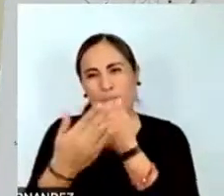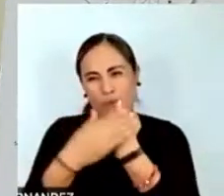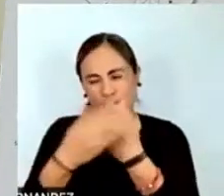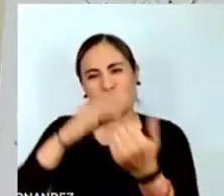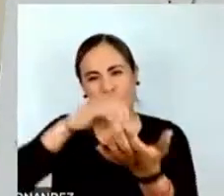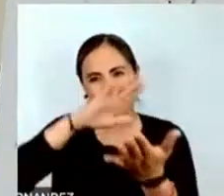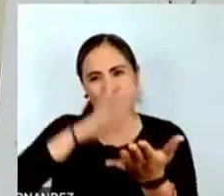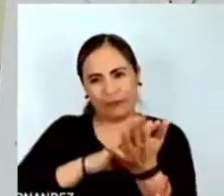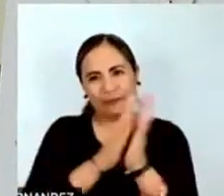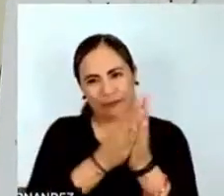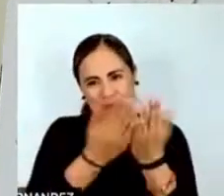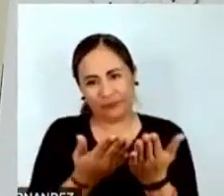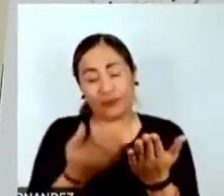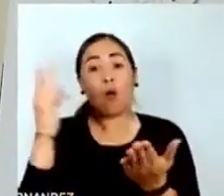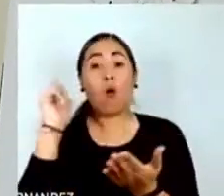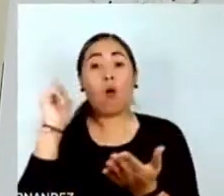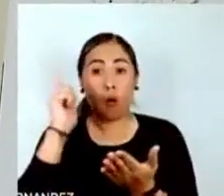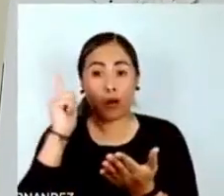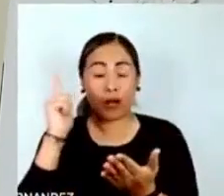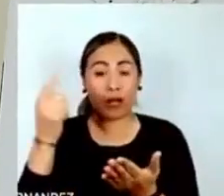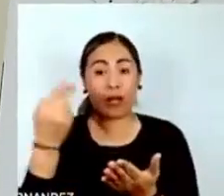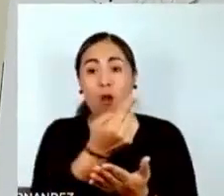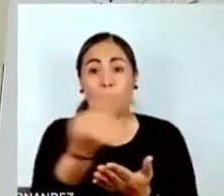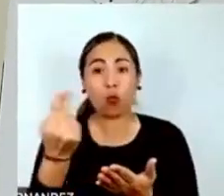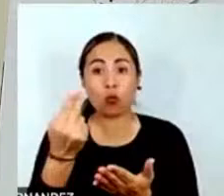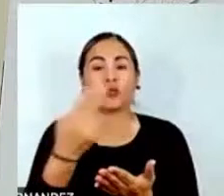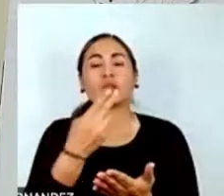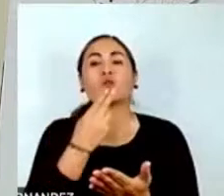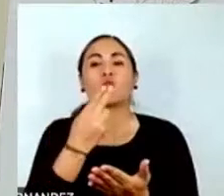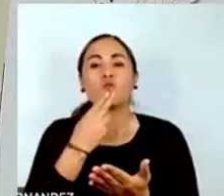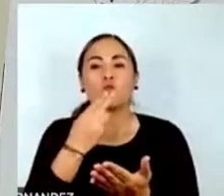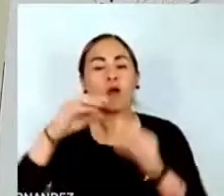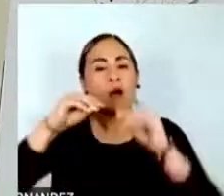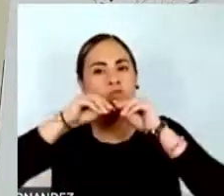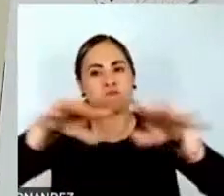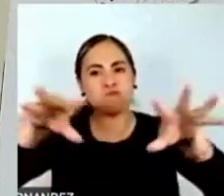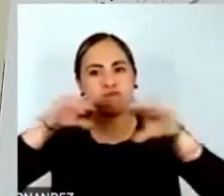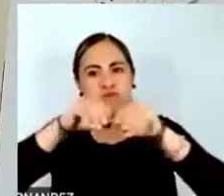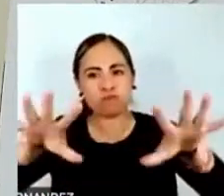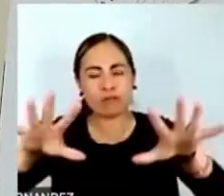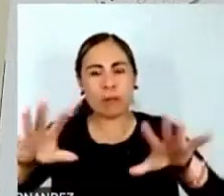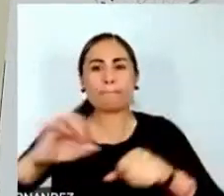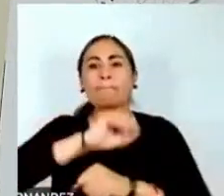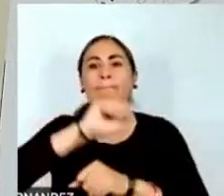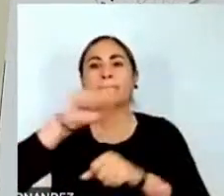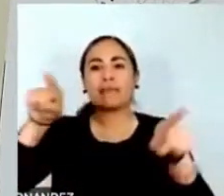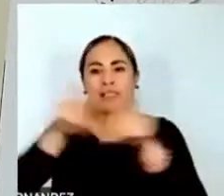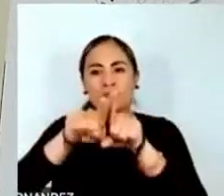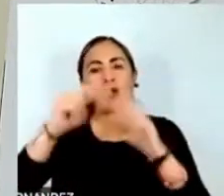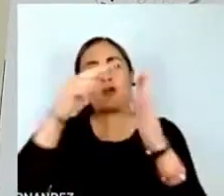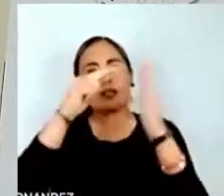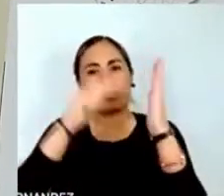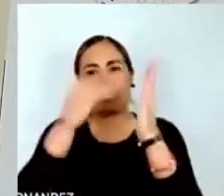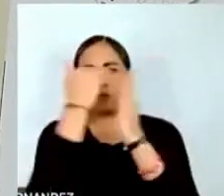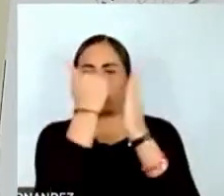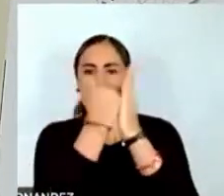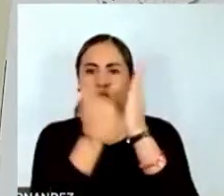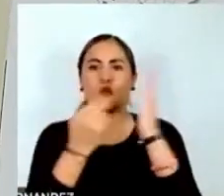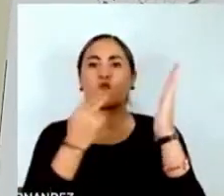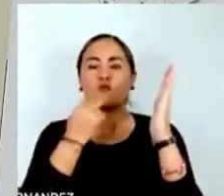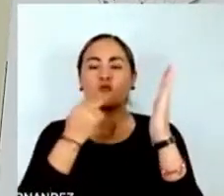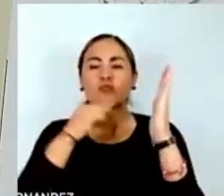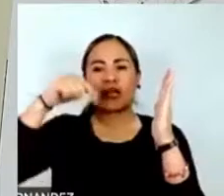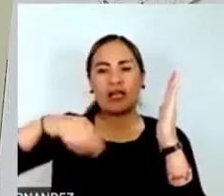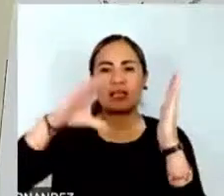puedan ser útiles para que se difundan y se utilicen los estándares desarrollados por la Corte Interamericana